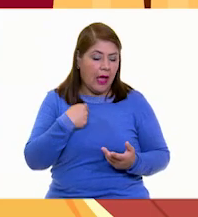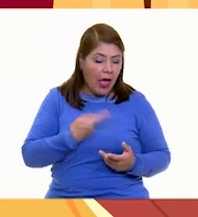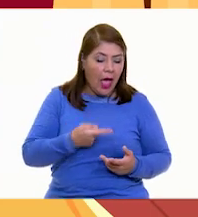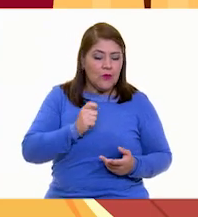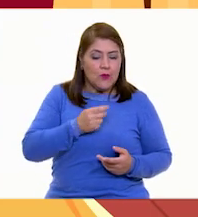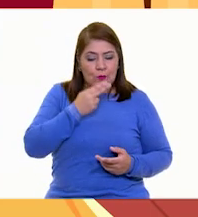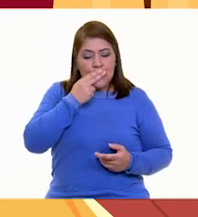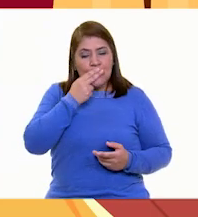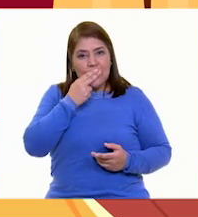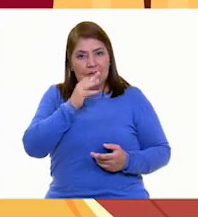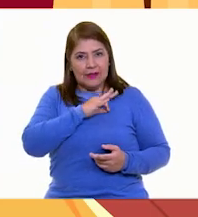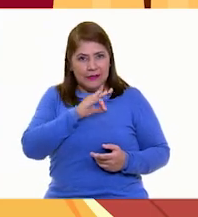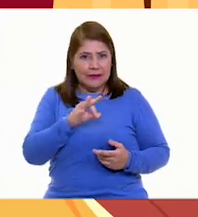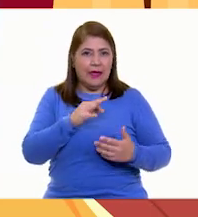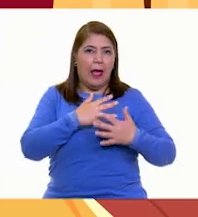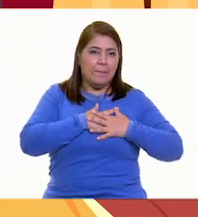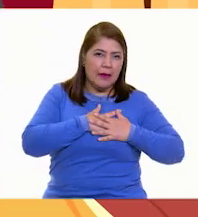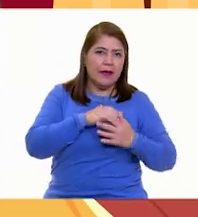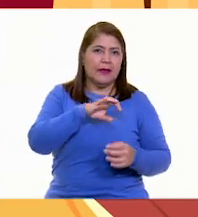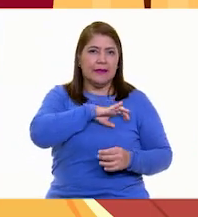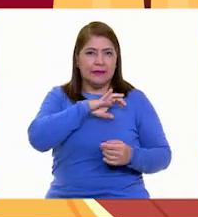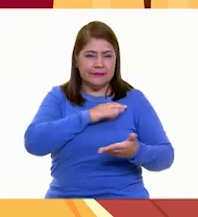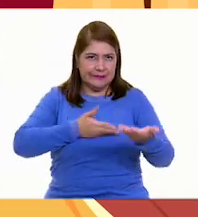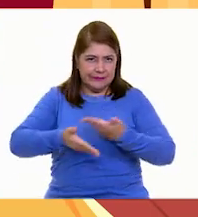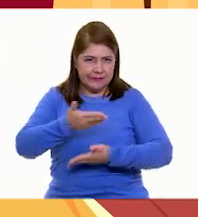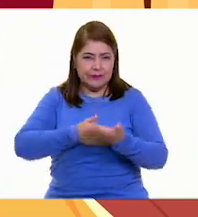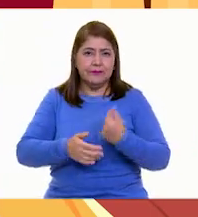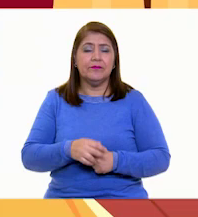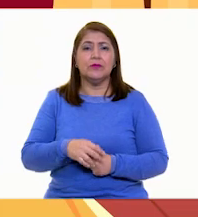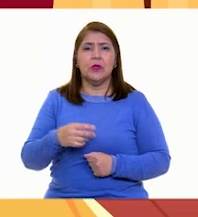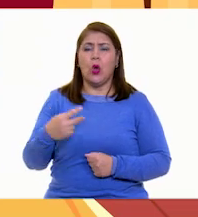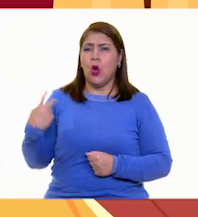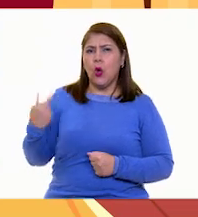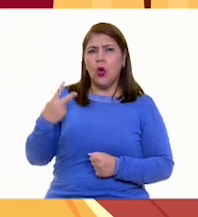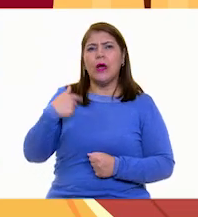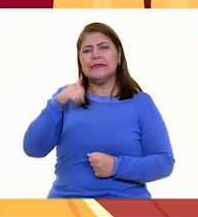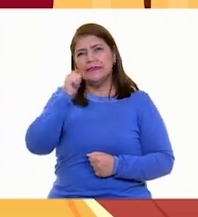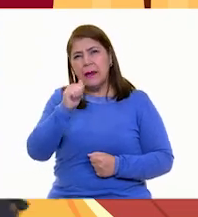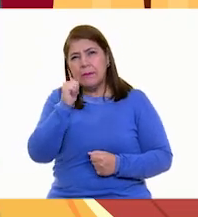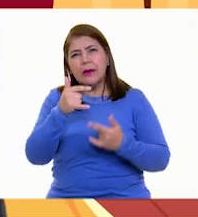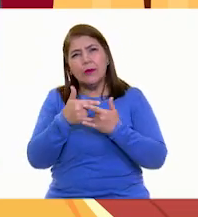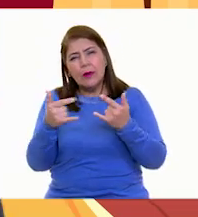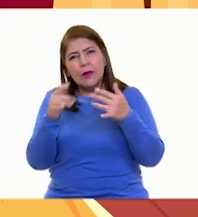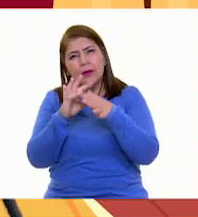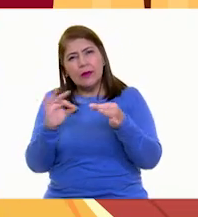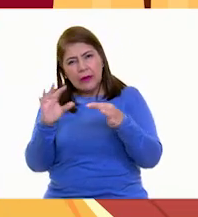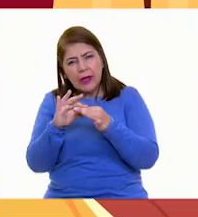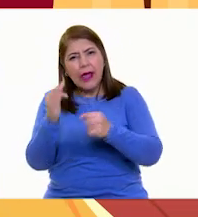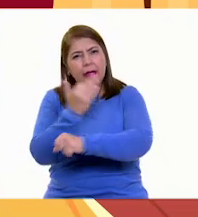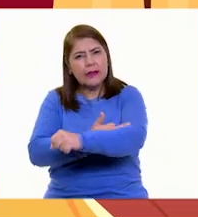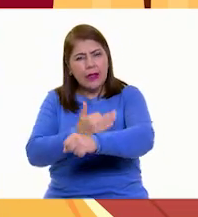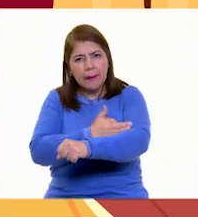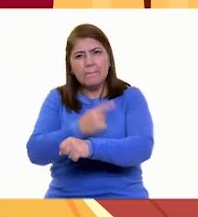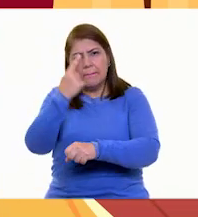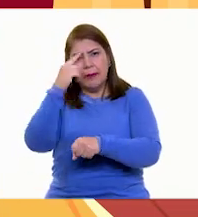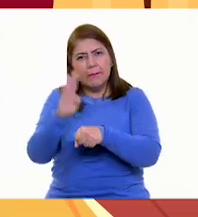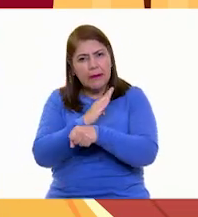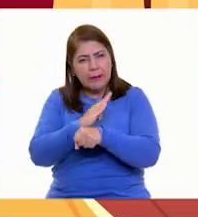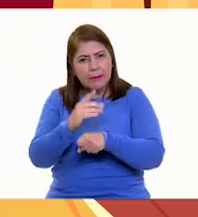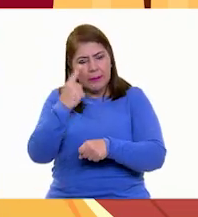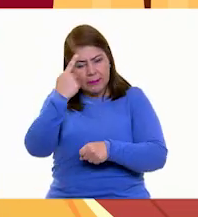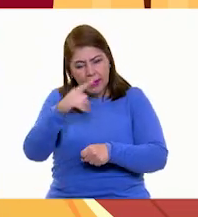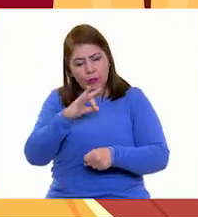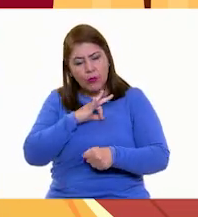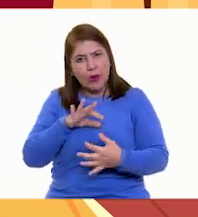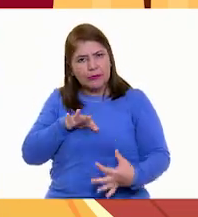y compartimos nuestro tiempo. A nosotros nos gusta leerle cuentos diferentes cada tarde. Sabemos que esto es beneficioso en la creación